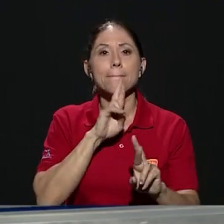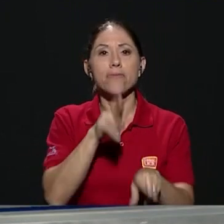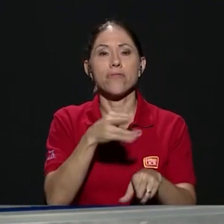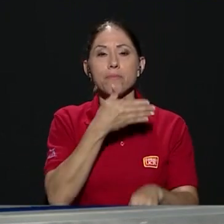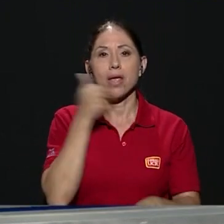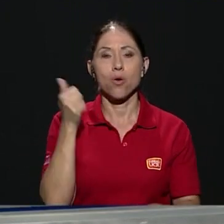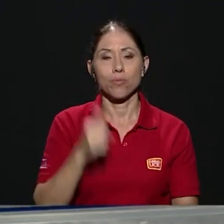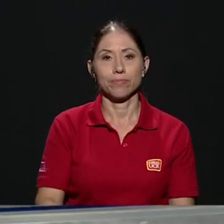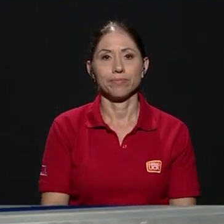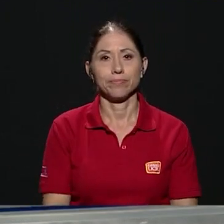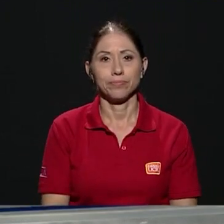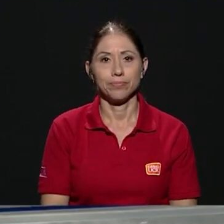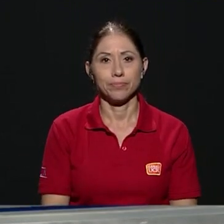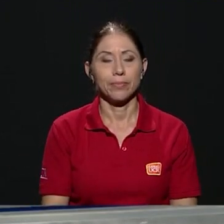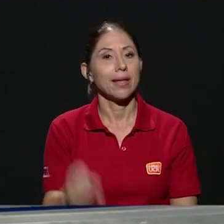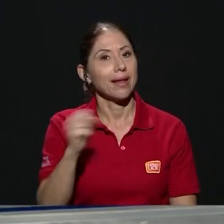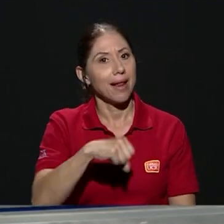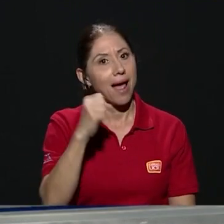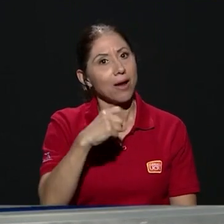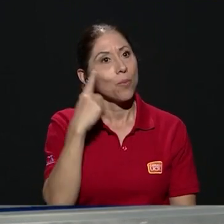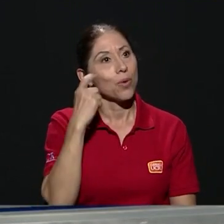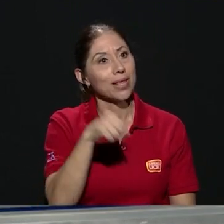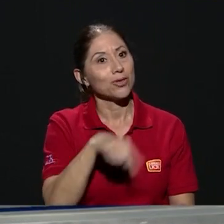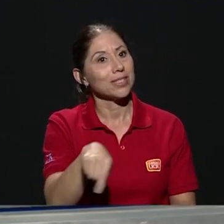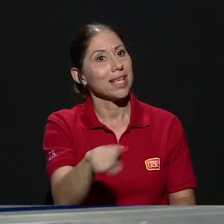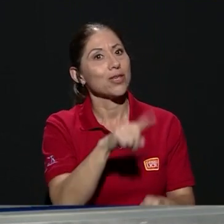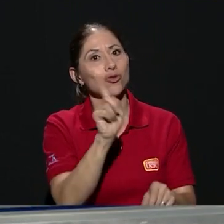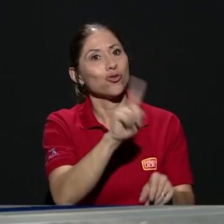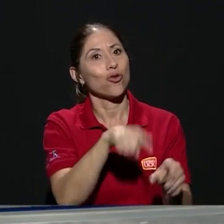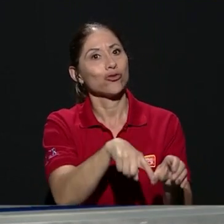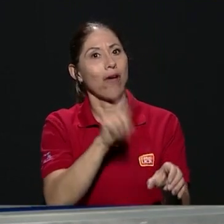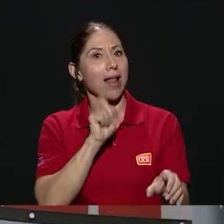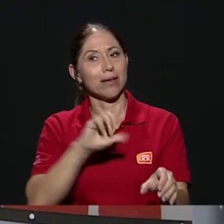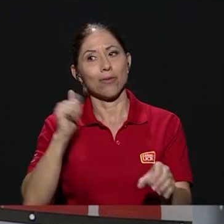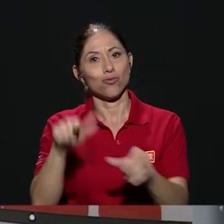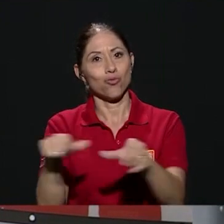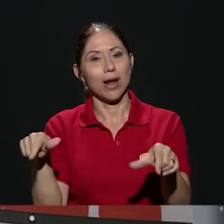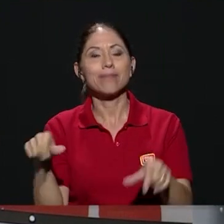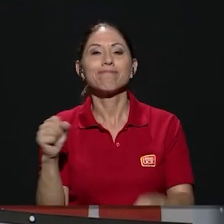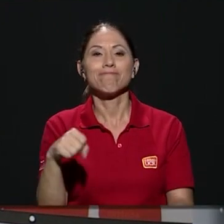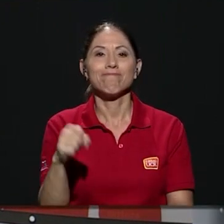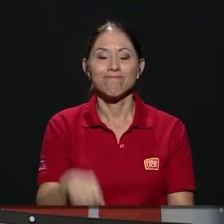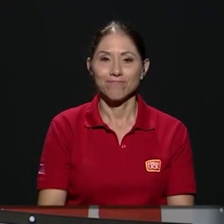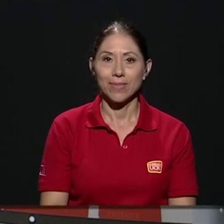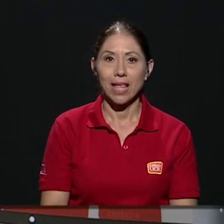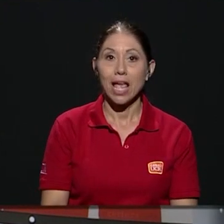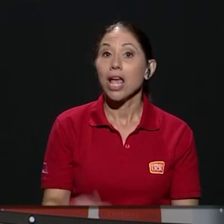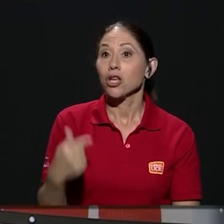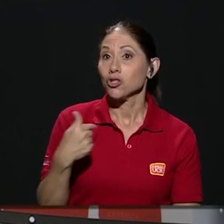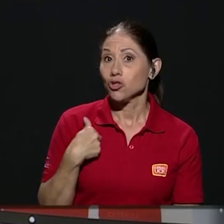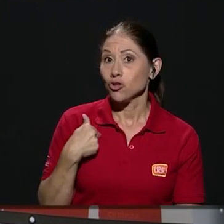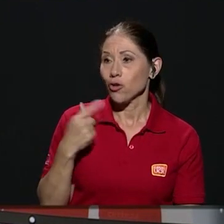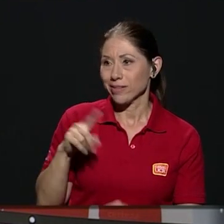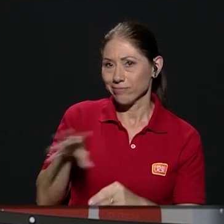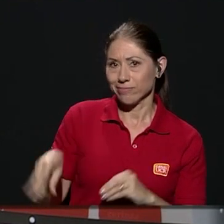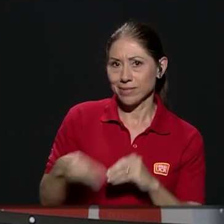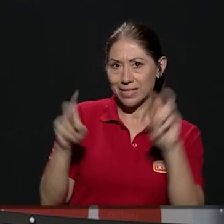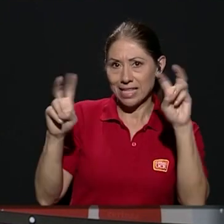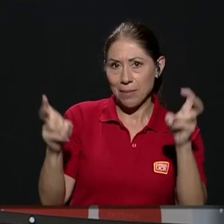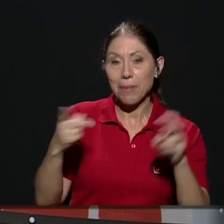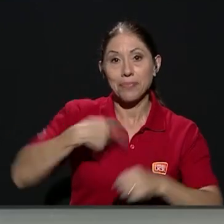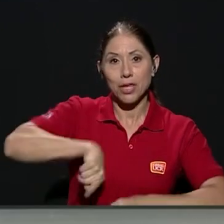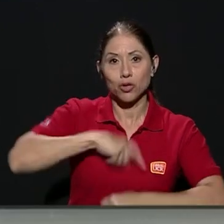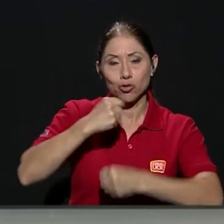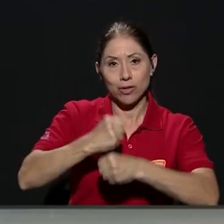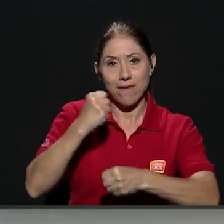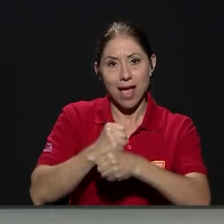¿verdad? Claro, porque se evita la migración. La inmigración. Yo quería retomar el tema de la compañera Alejandra en ese trabajo que hemos hecho con